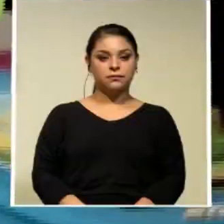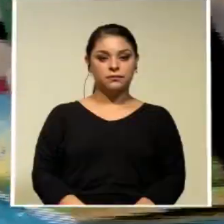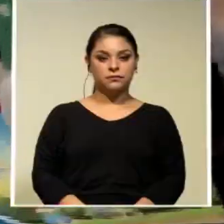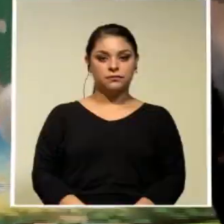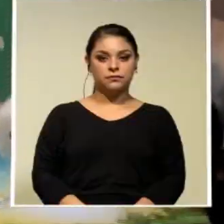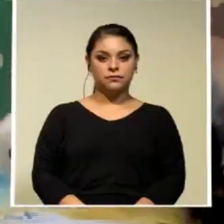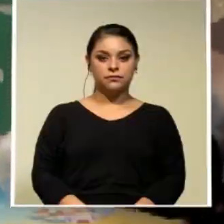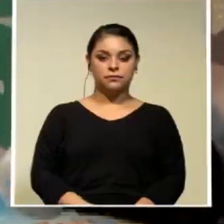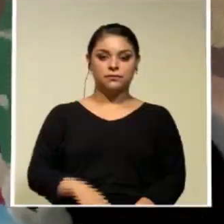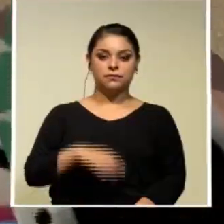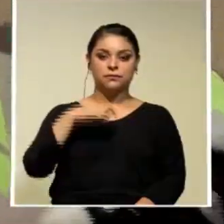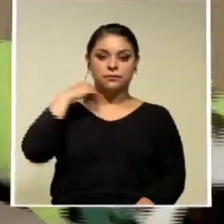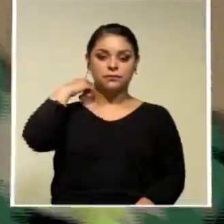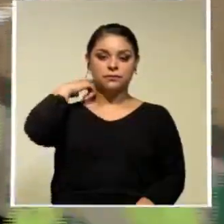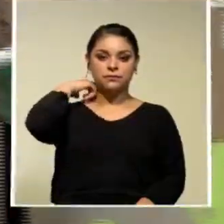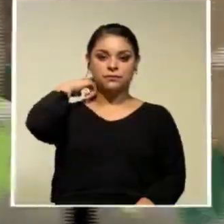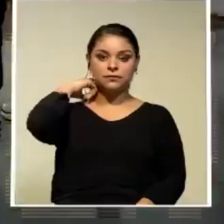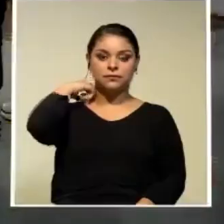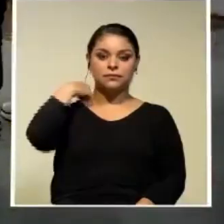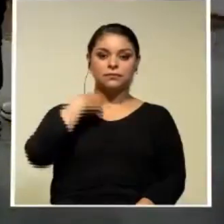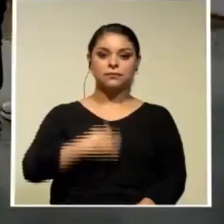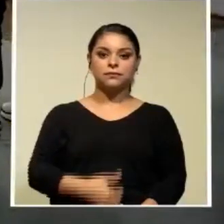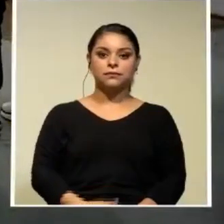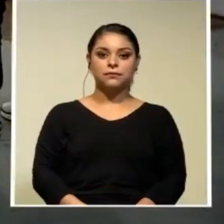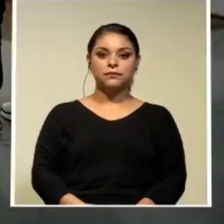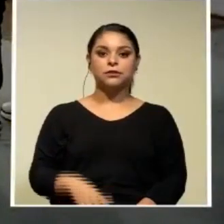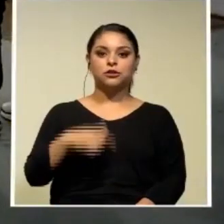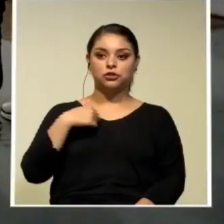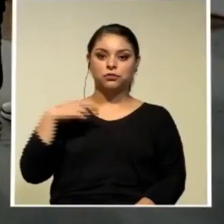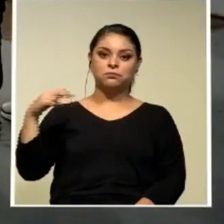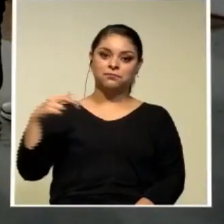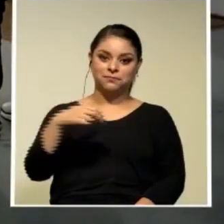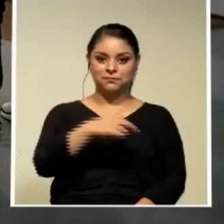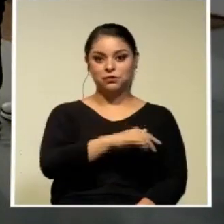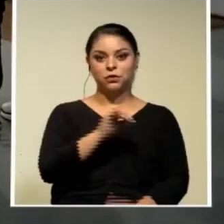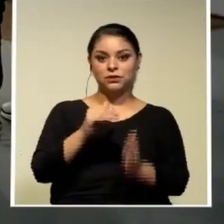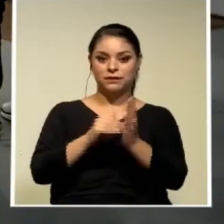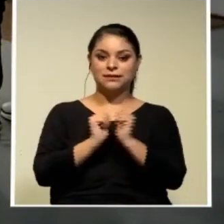Vamos a quitar este. Me devuelvo haciendo caballito.